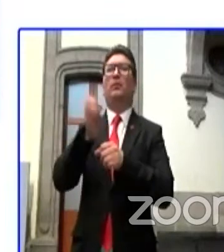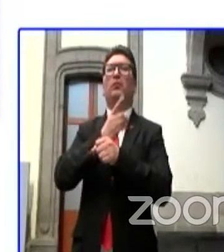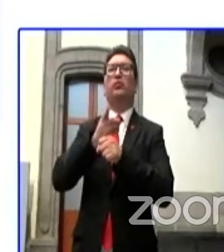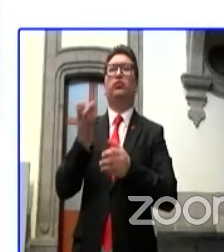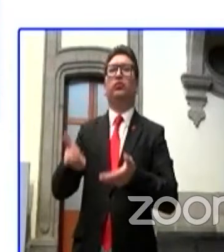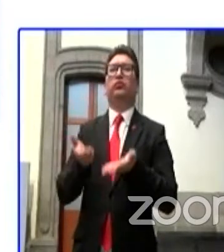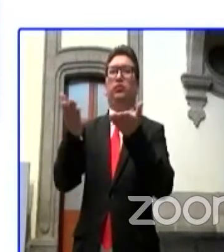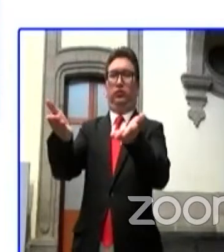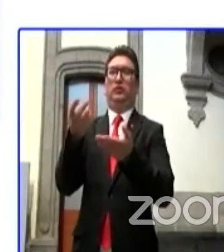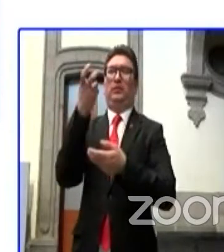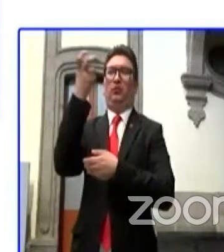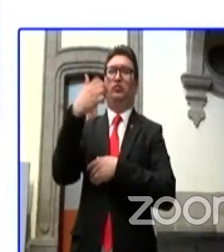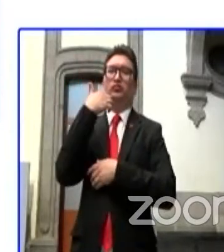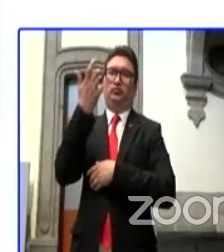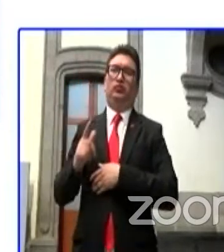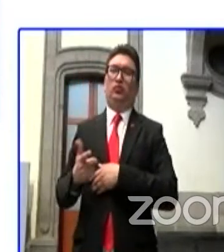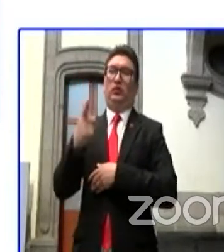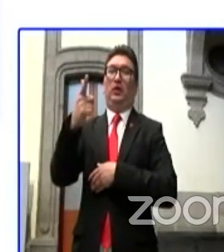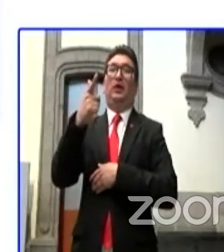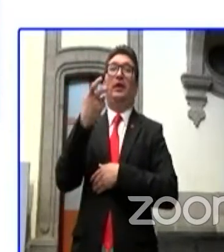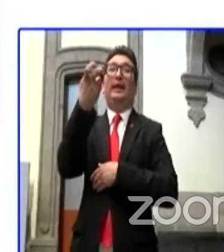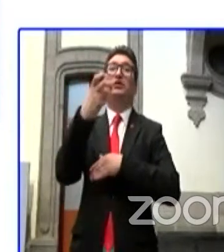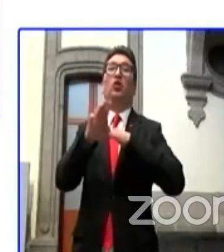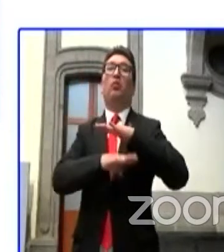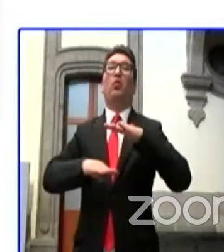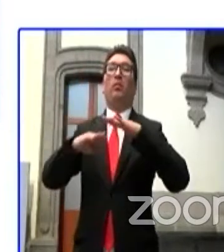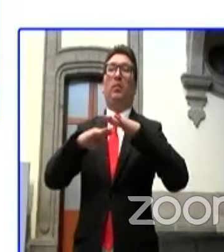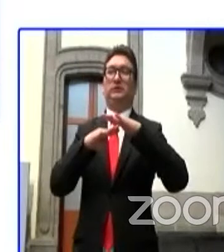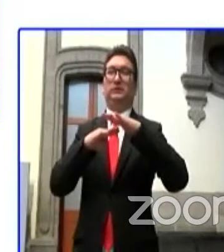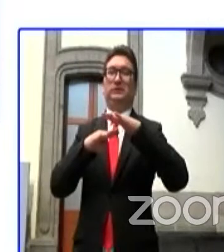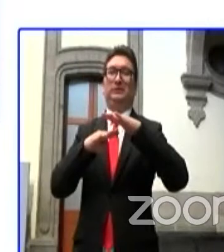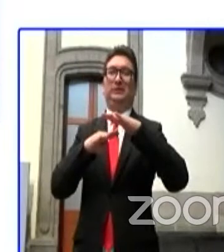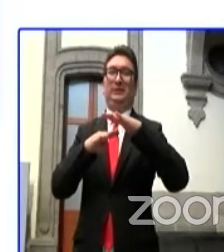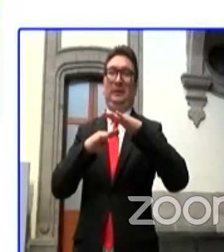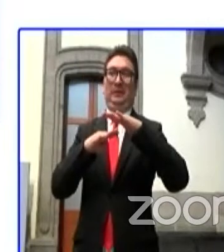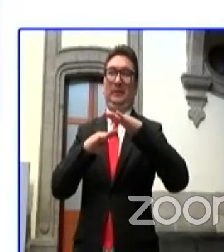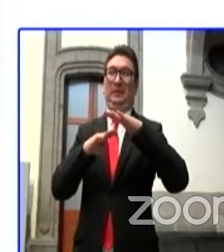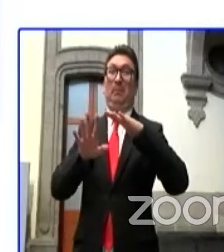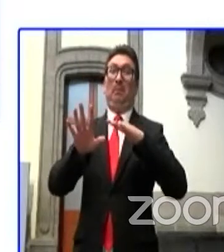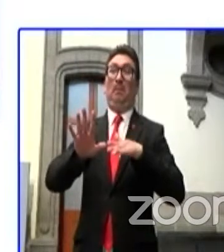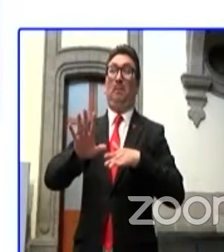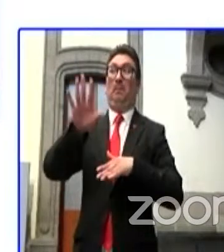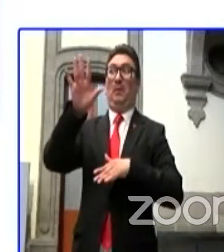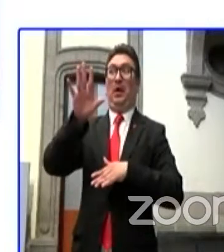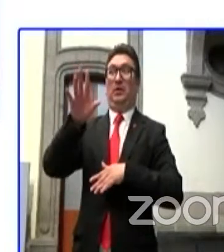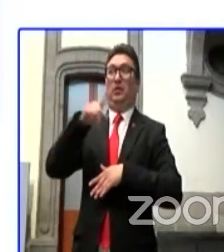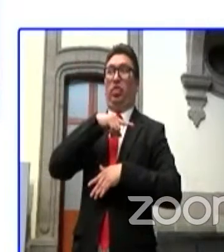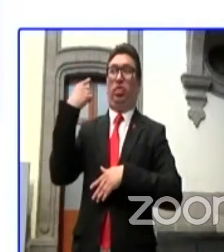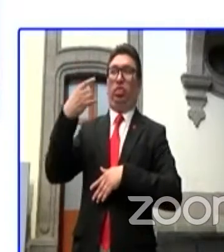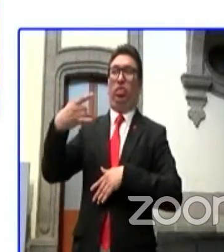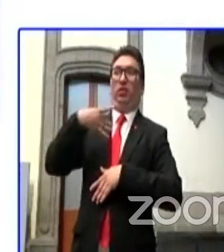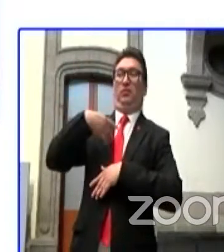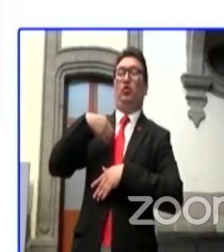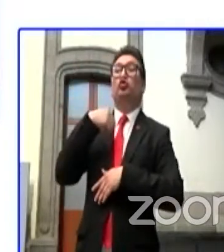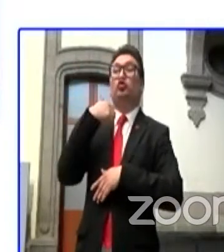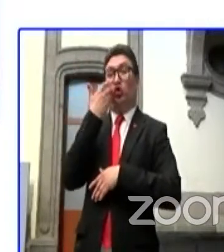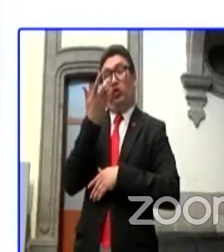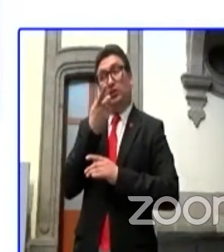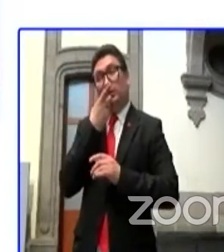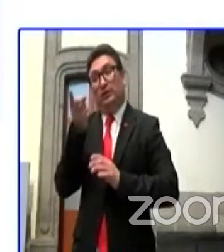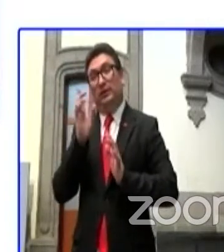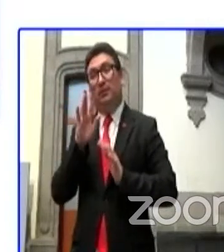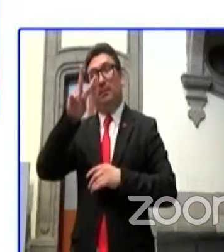las bases. Y fíjense cómo lo voy a decir, y aunque pareciera jaraquí para mi persona y mis dos administraciones, pero lo voy a decir así: